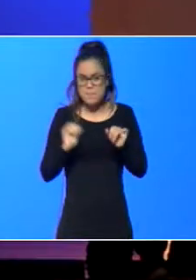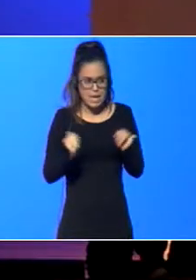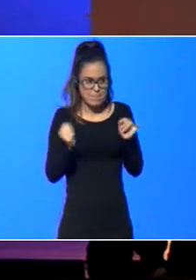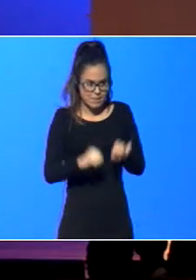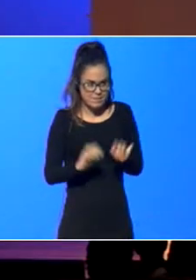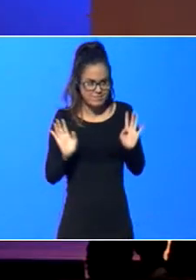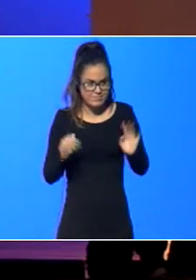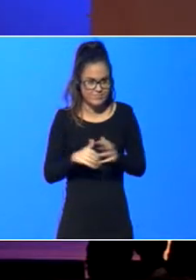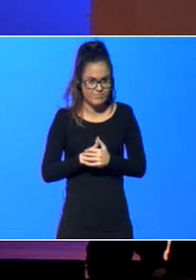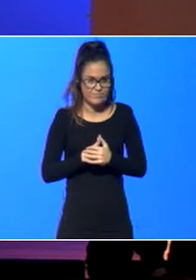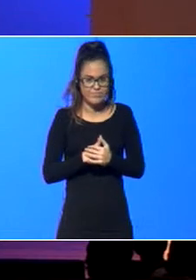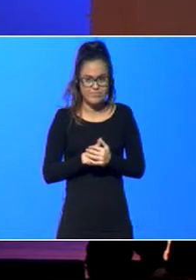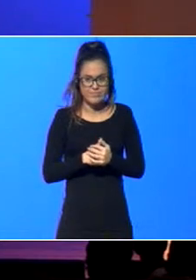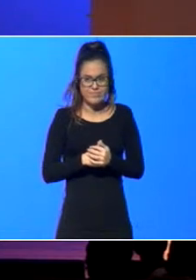dut...